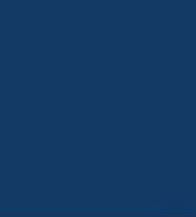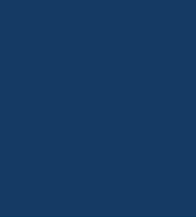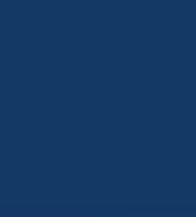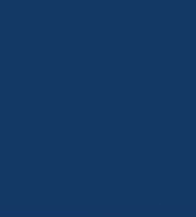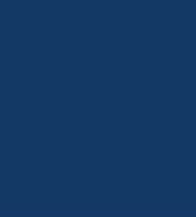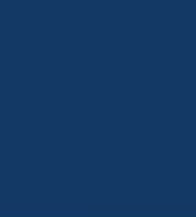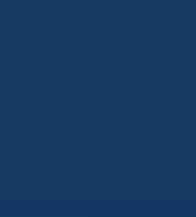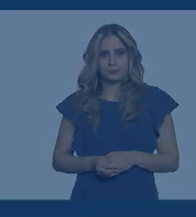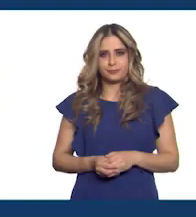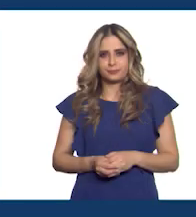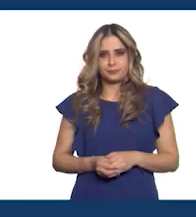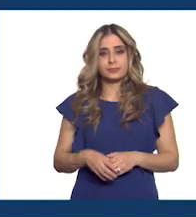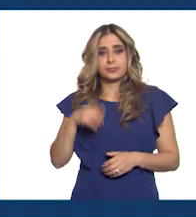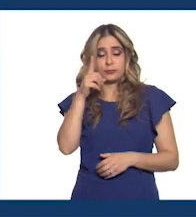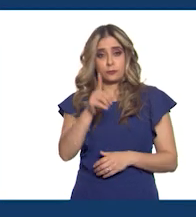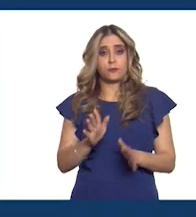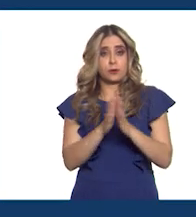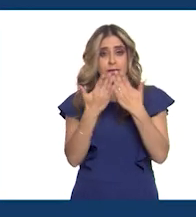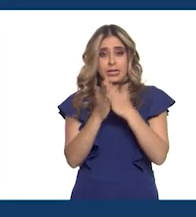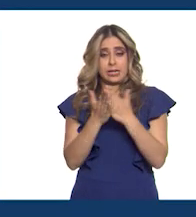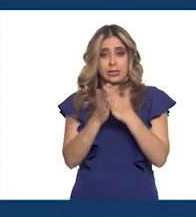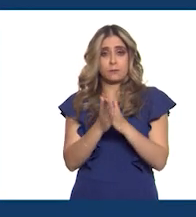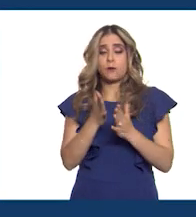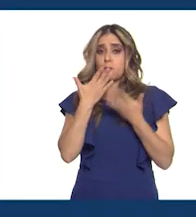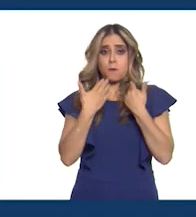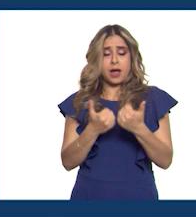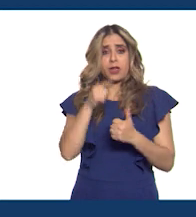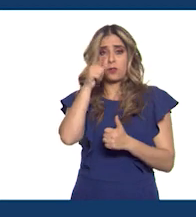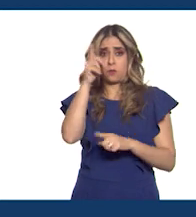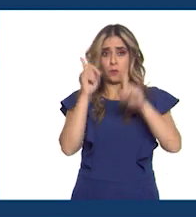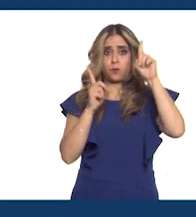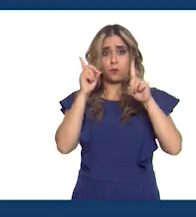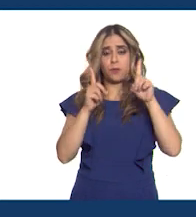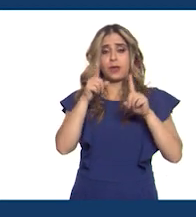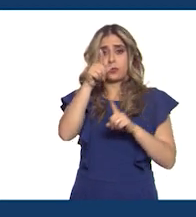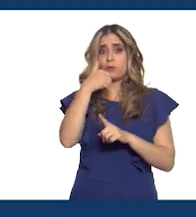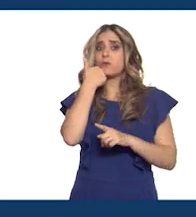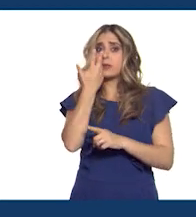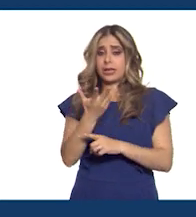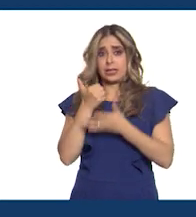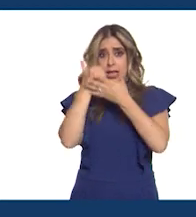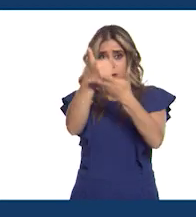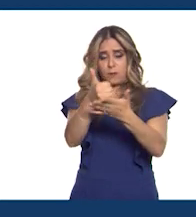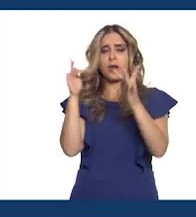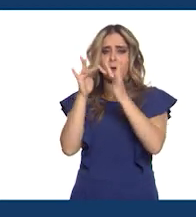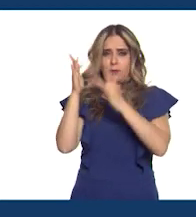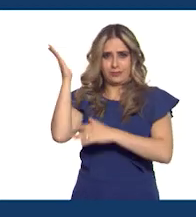Si no tienes el libro de texto o necesitas ayuda para responder las preguntas, contáctanos.